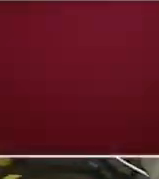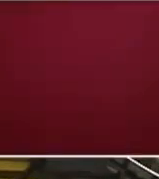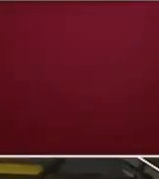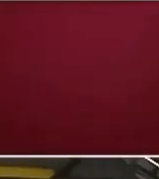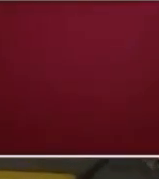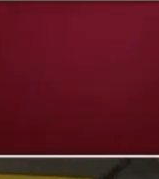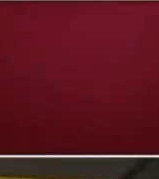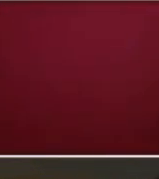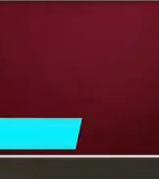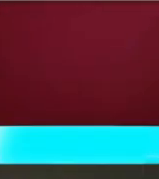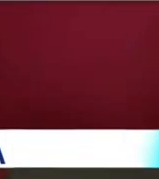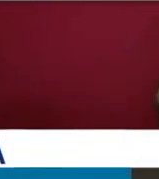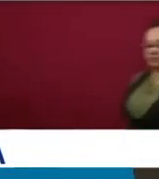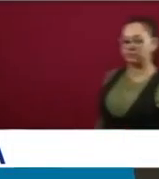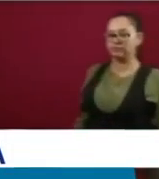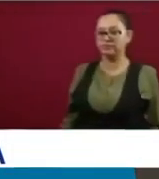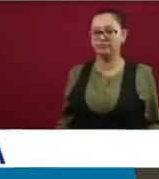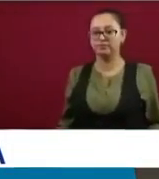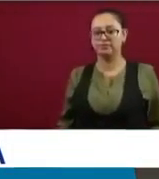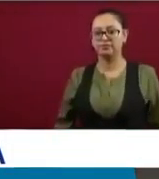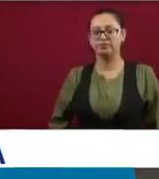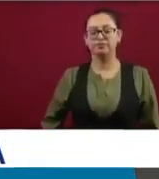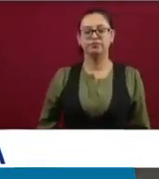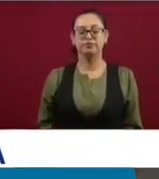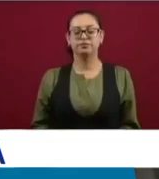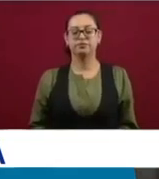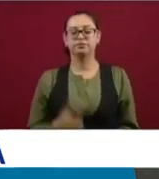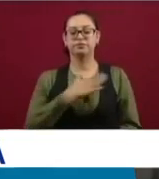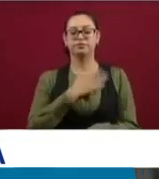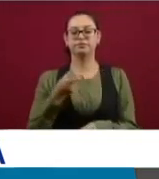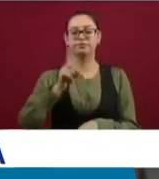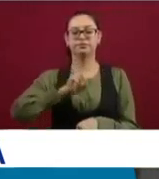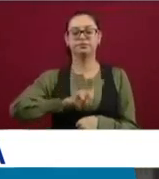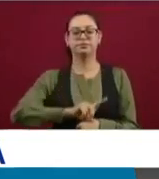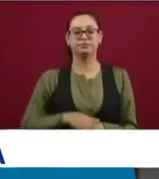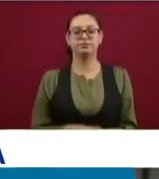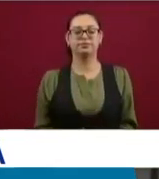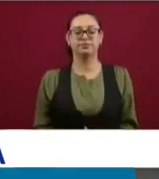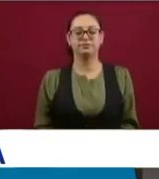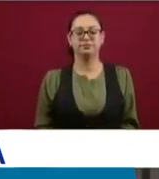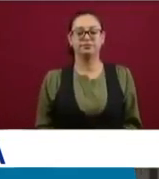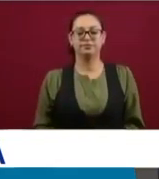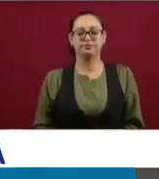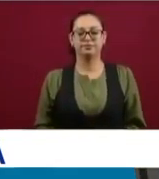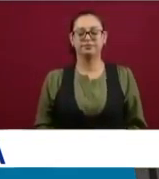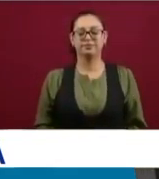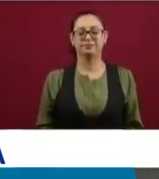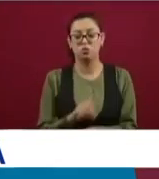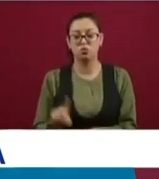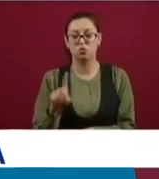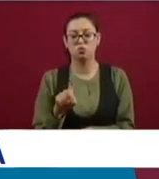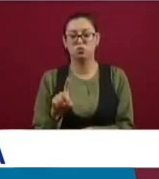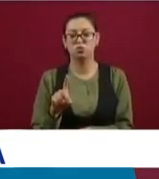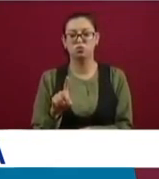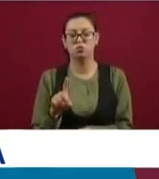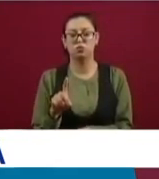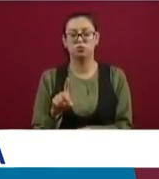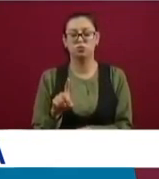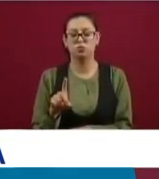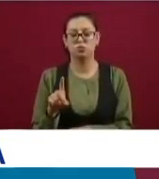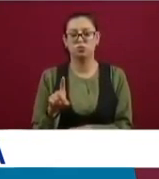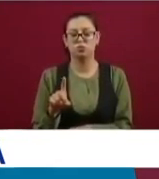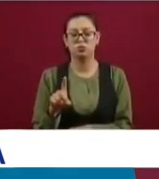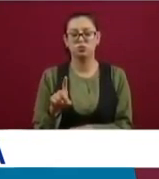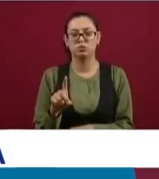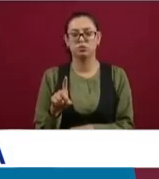hospitales de links que atienden a la población más pobre del país en chiapas y oaxaca durante su conferencia matutina